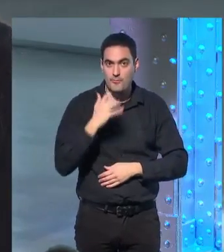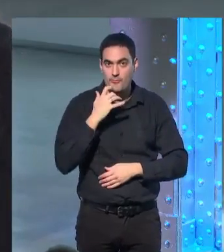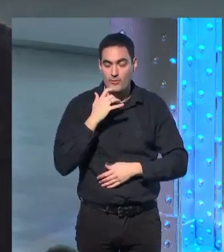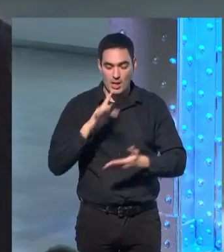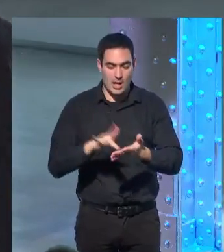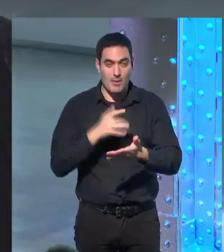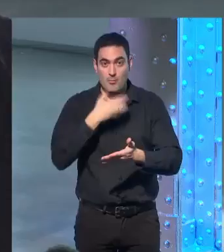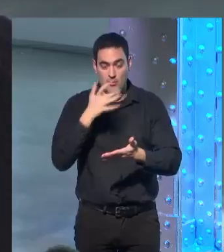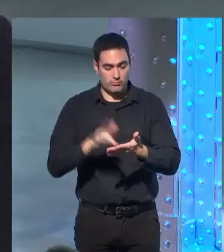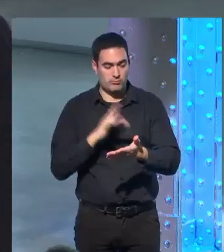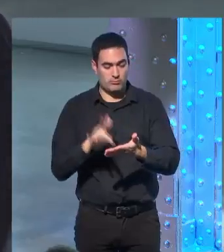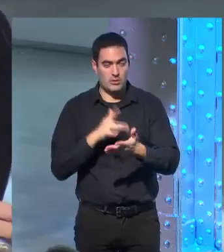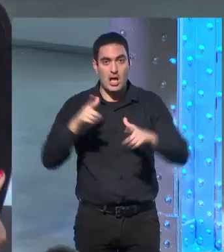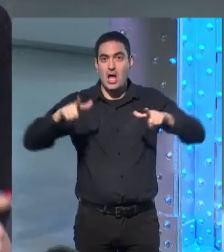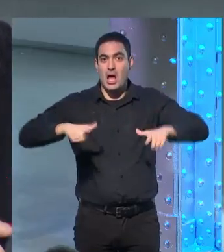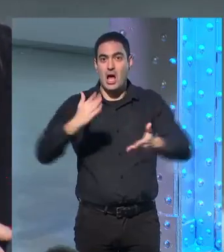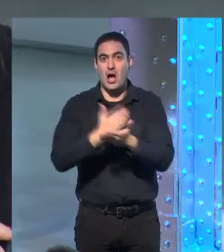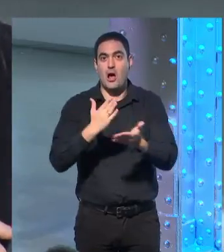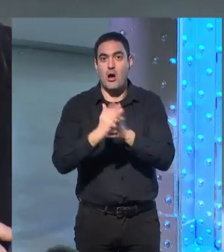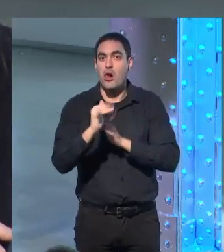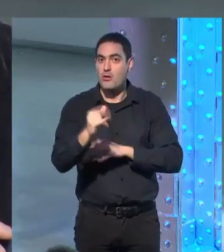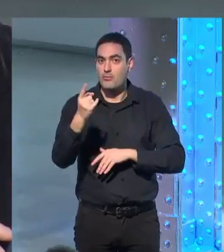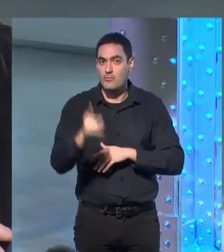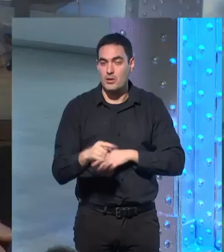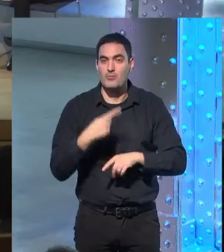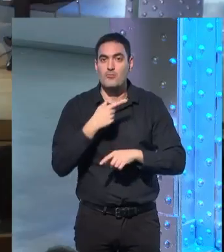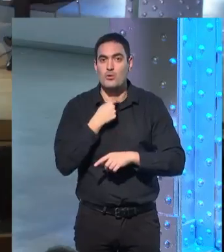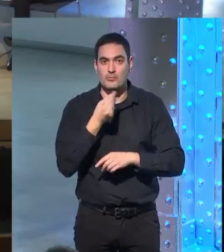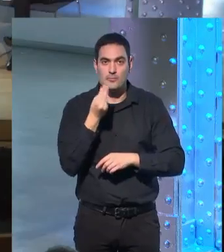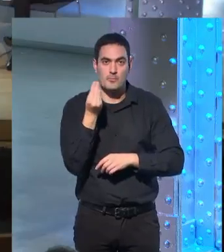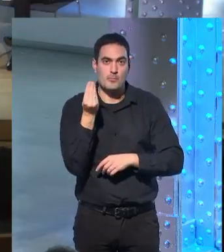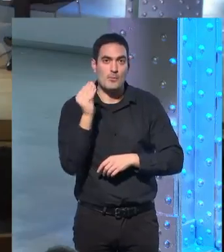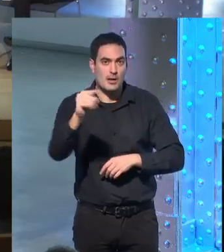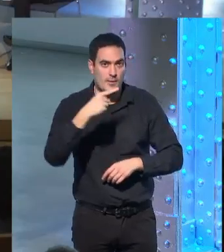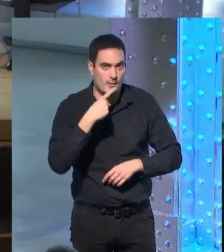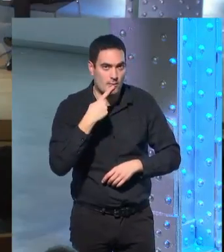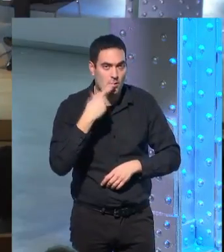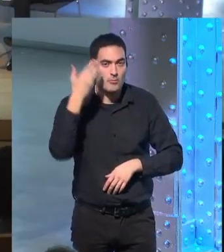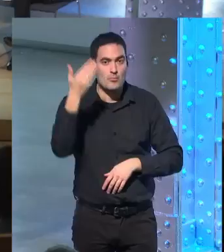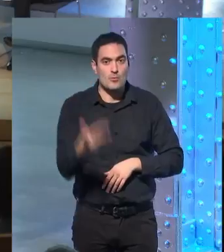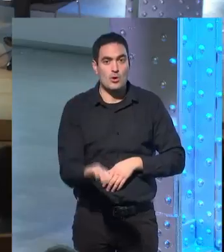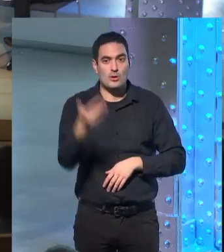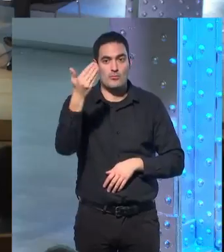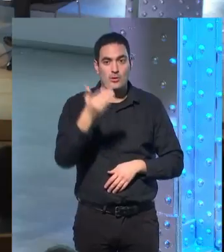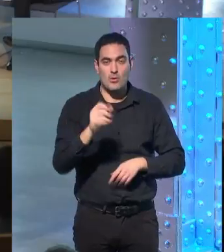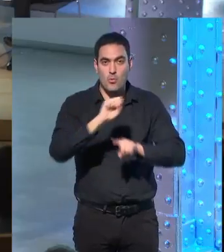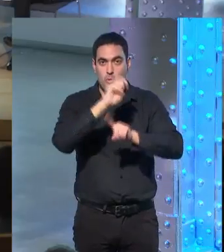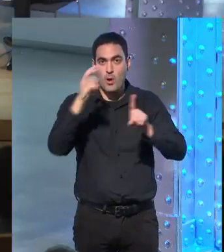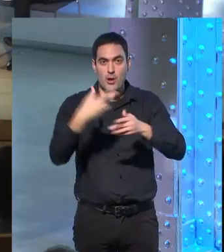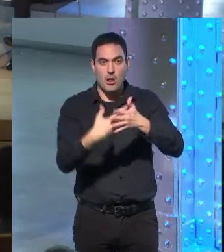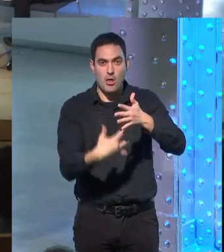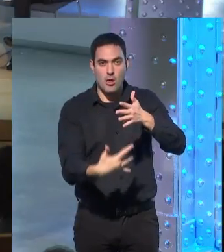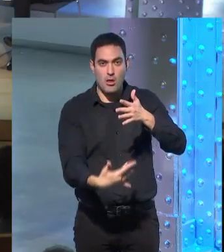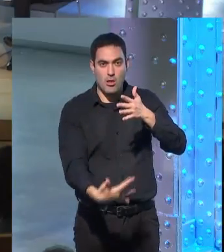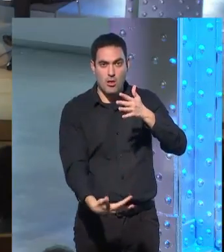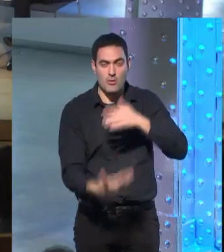iPad en el aula y efectivamente... Claro. O sea, yo aquí me gustaría puntualizar que tal vez más importante que entregar un listado de páginas donde tengan que hacer,